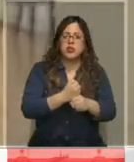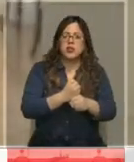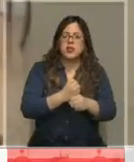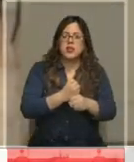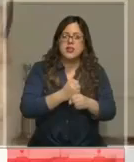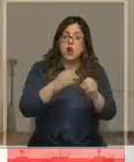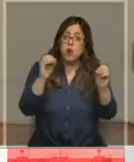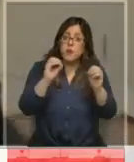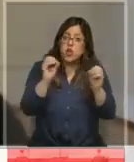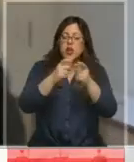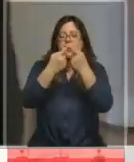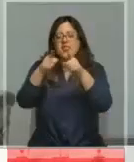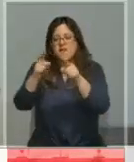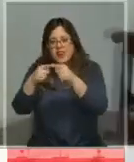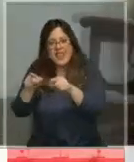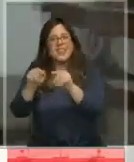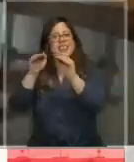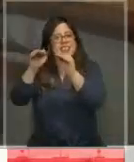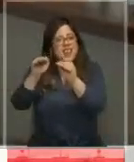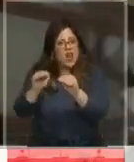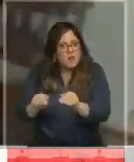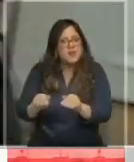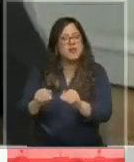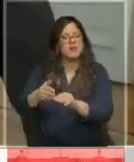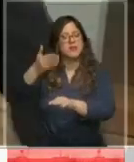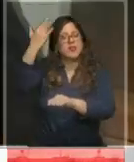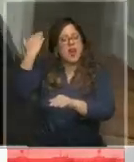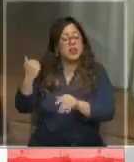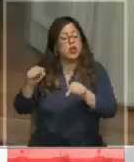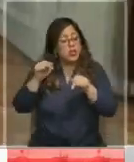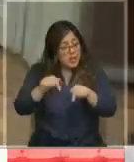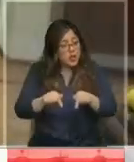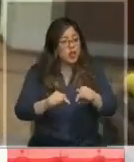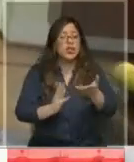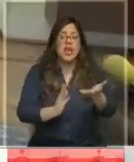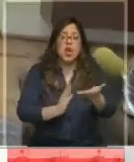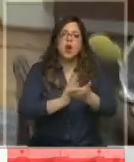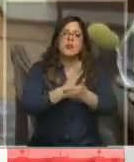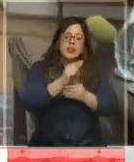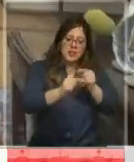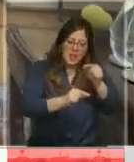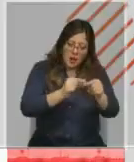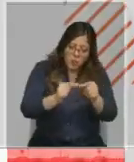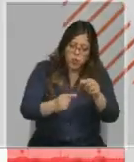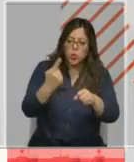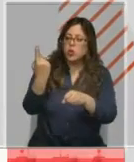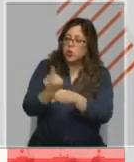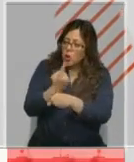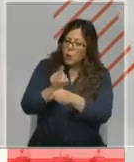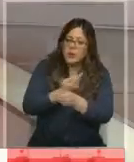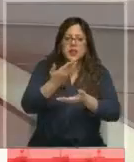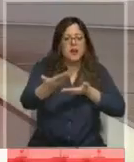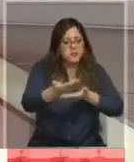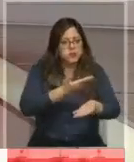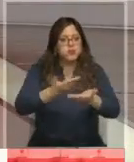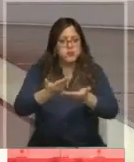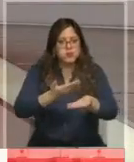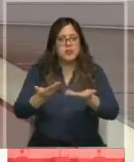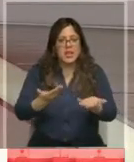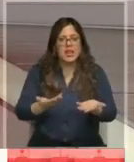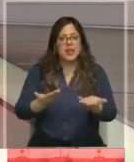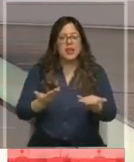misma época. Sí. Entonces esto había que haberlo cocinado a fuego lento, muy conversado, para llegar a este momento